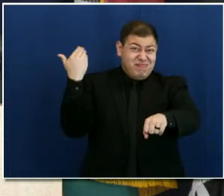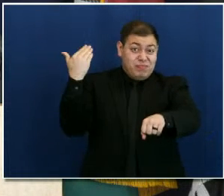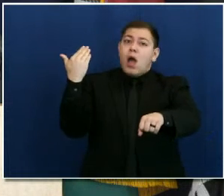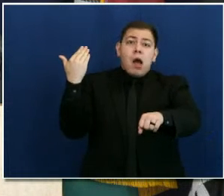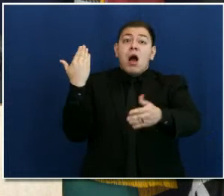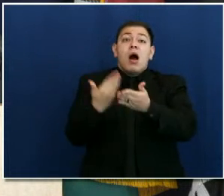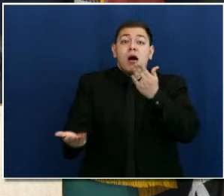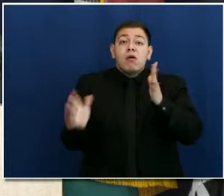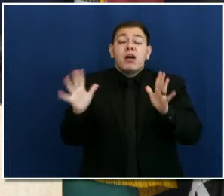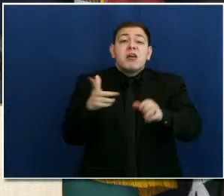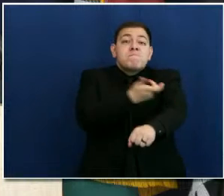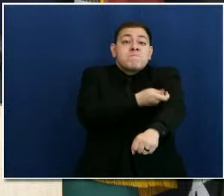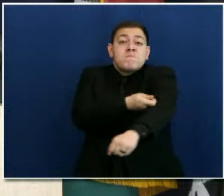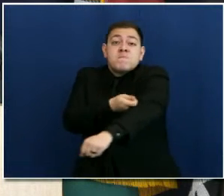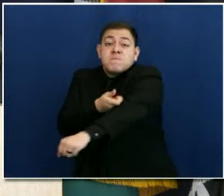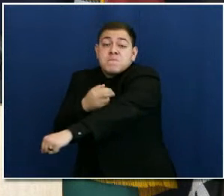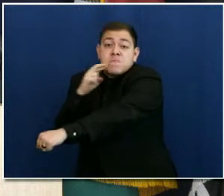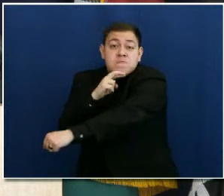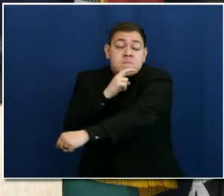la pandemia, el